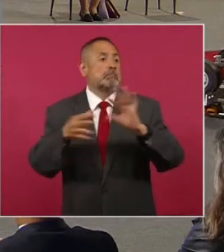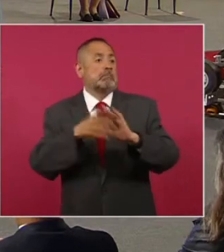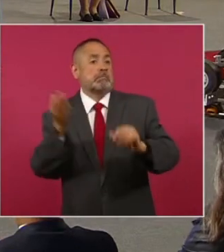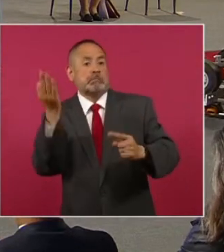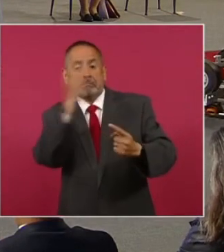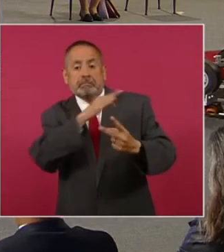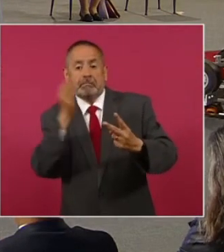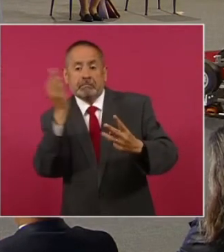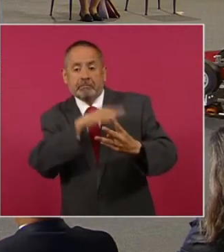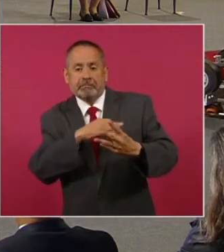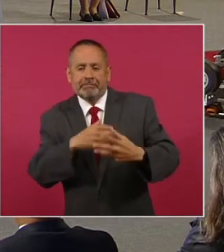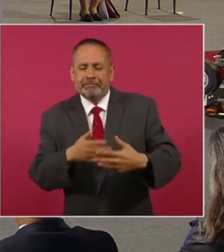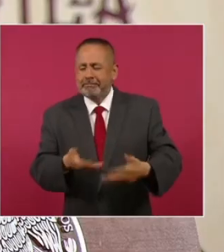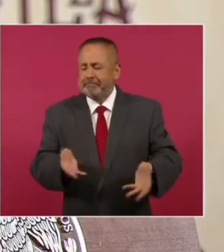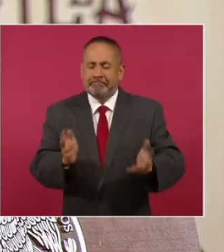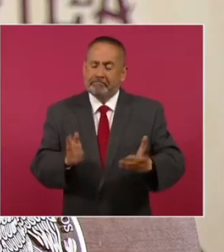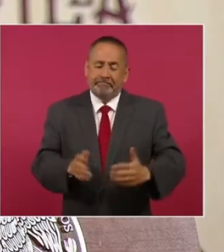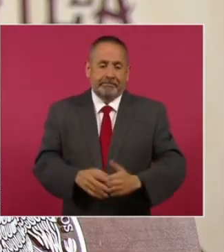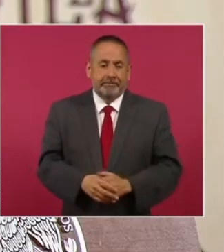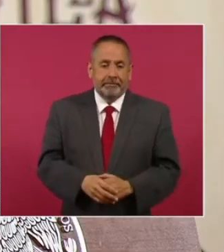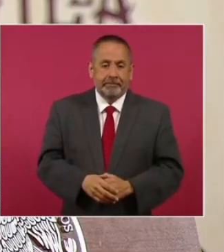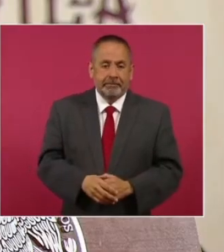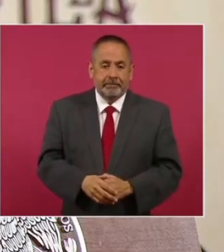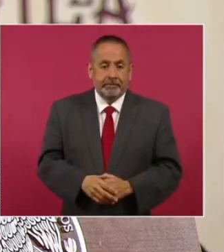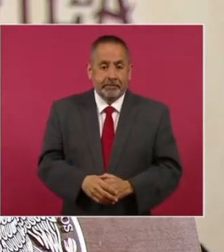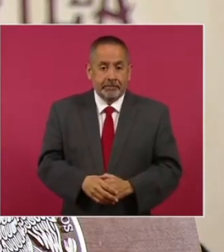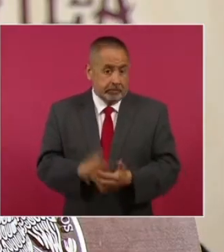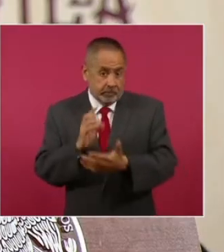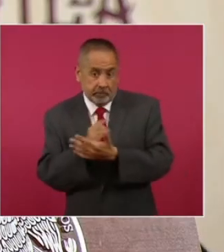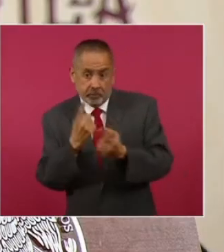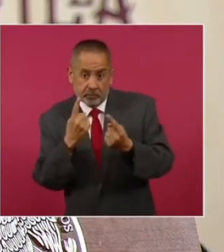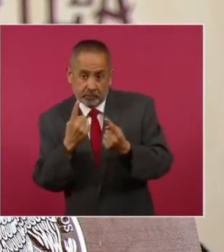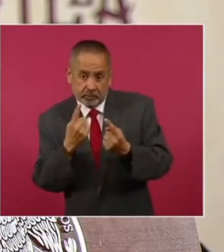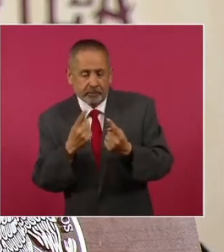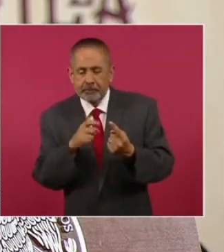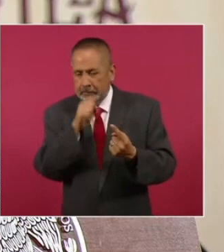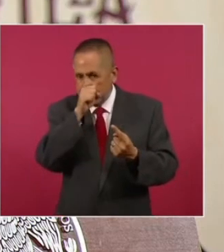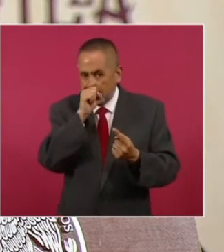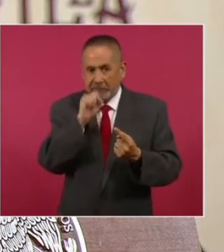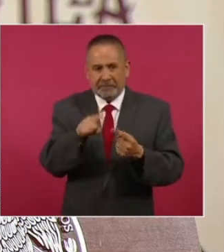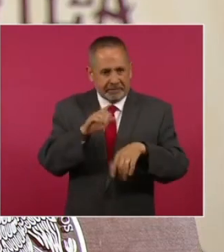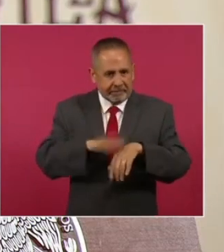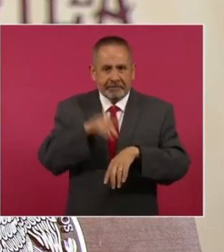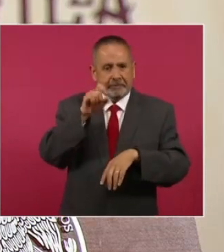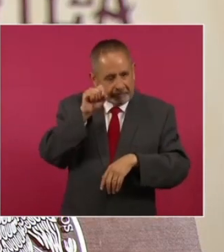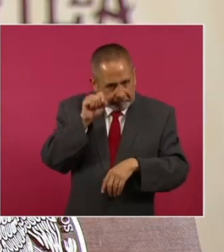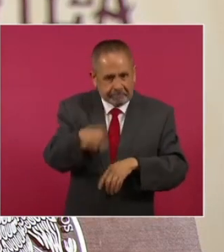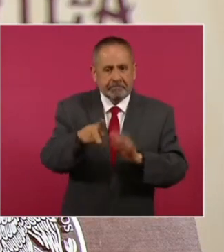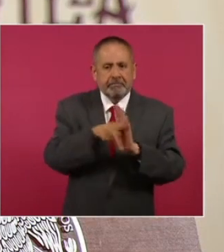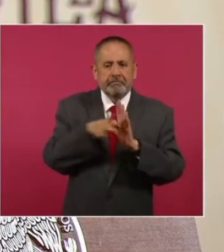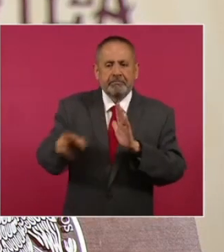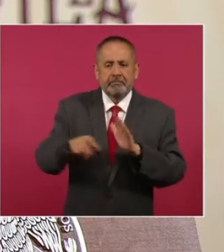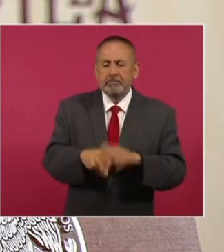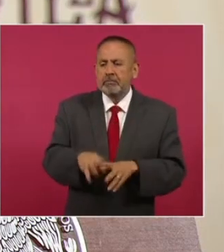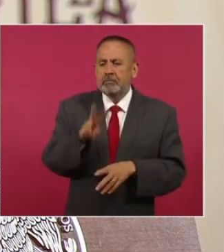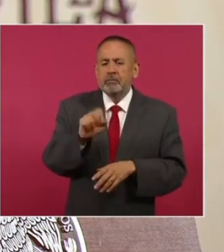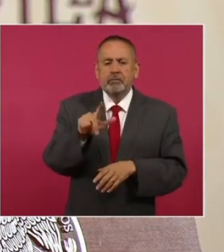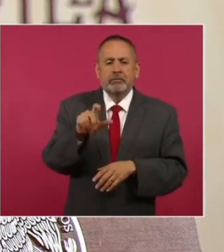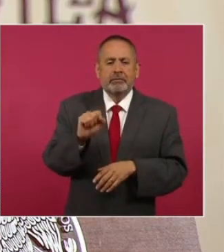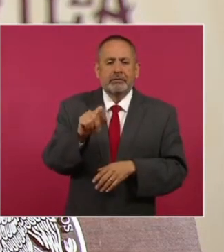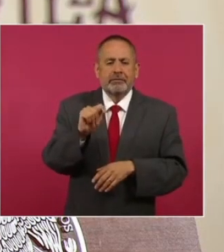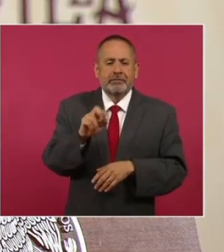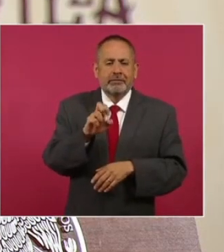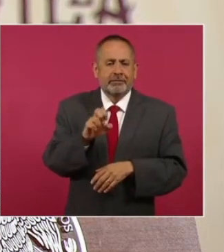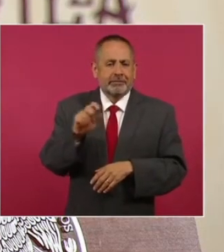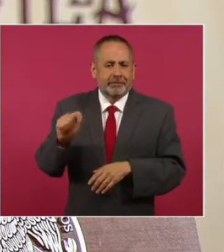Y si creían que era la única de The Wall Street Journal, pues no, hay otra. El exfiscal